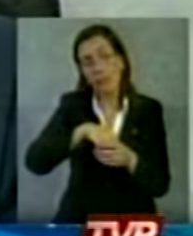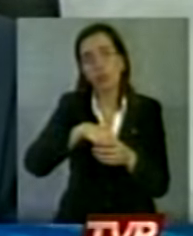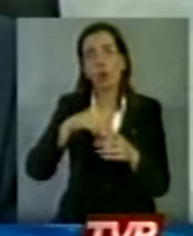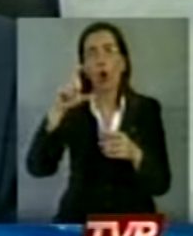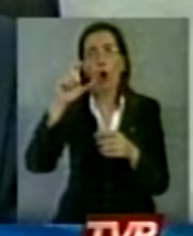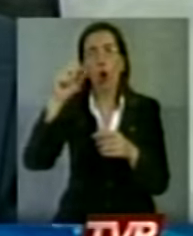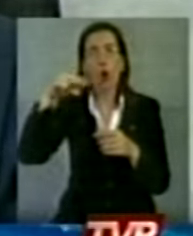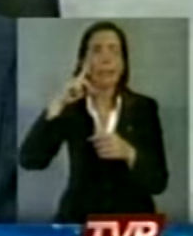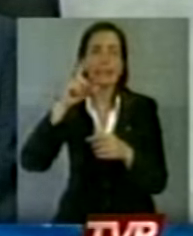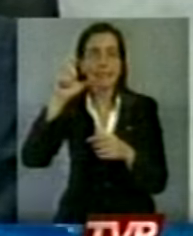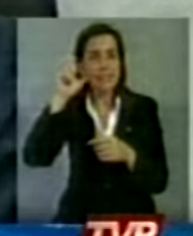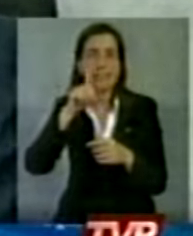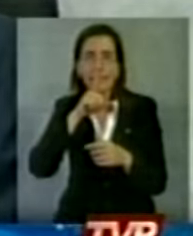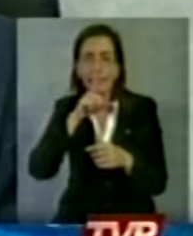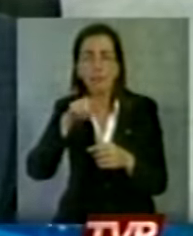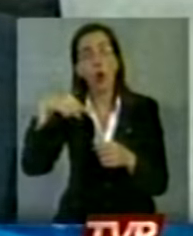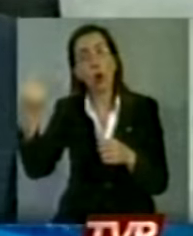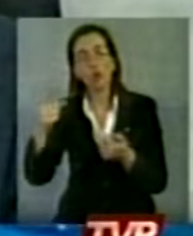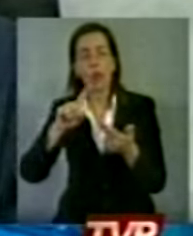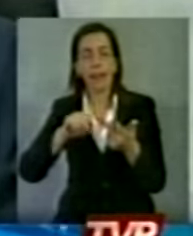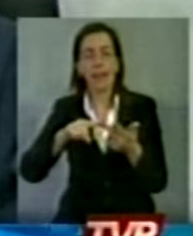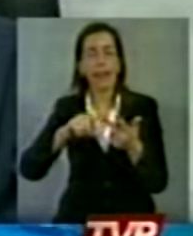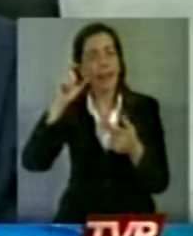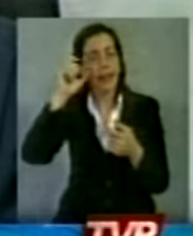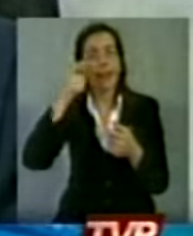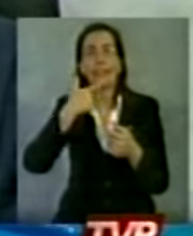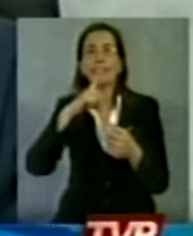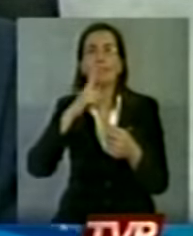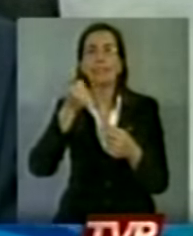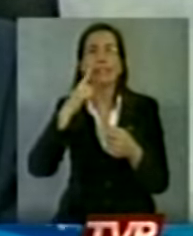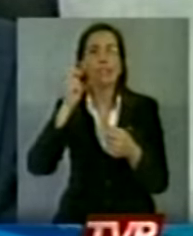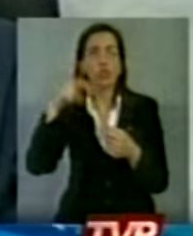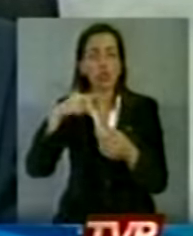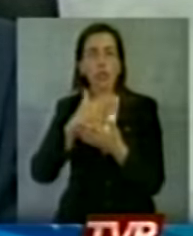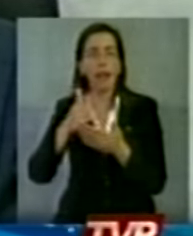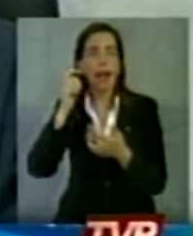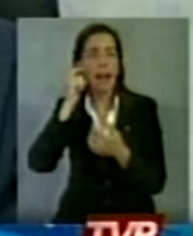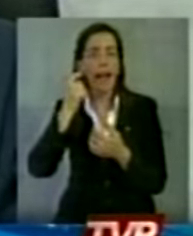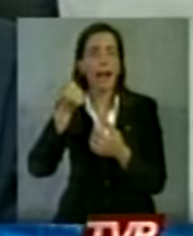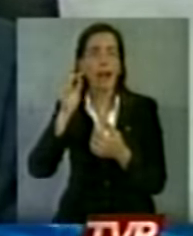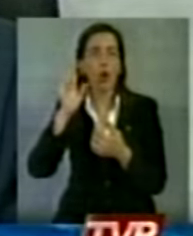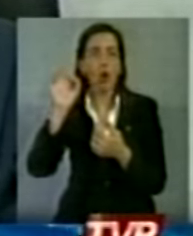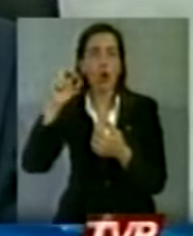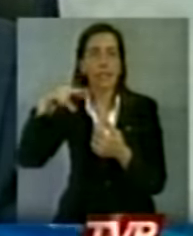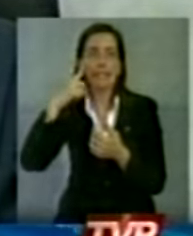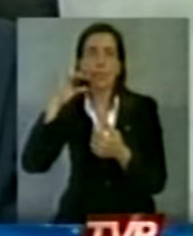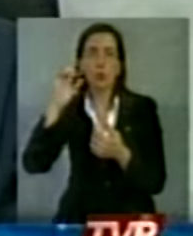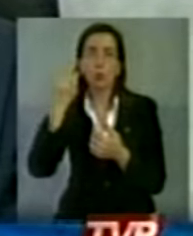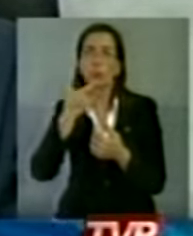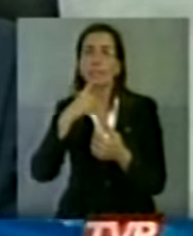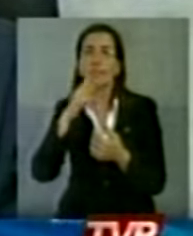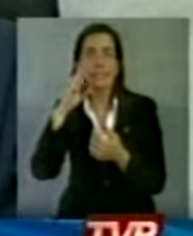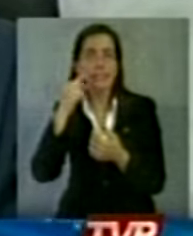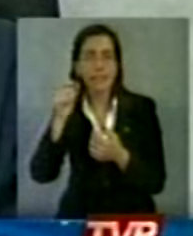Estación Experimental Agrícola, son la base de nuestro desarrollo productivo. No hay producción